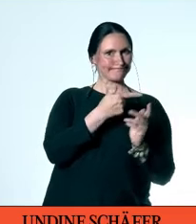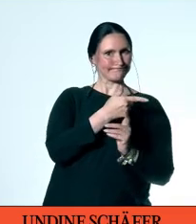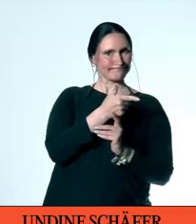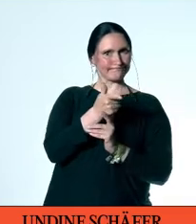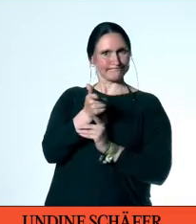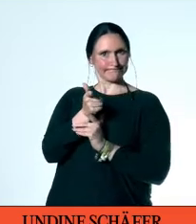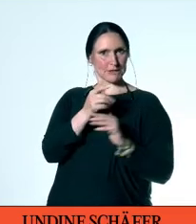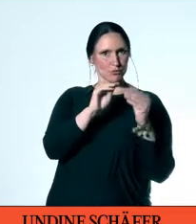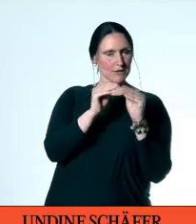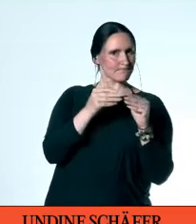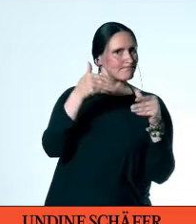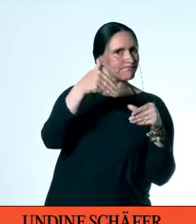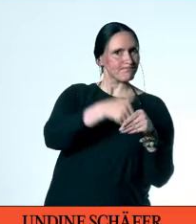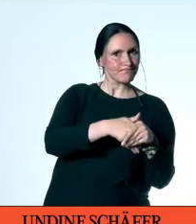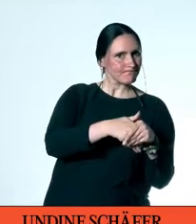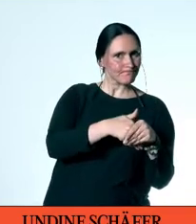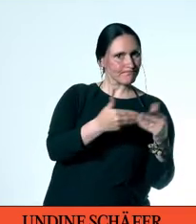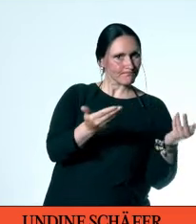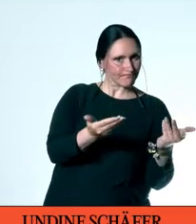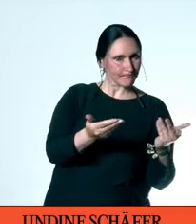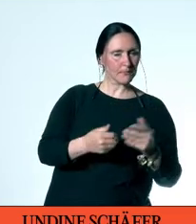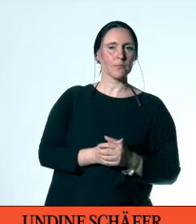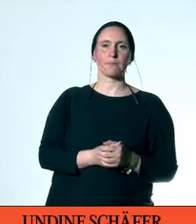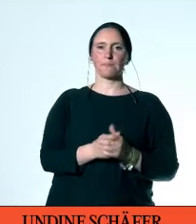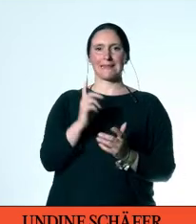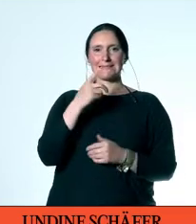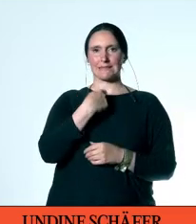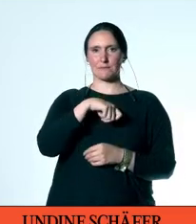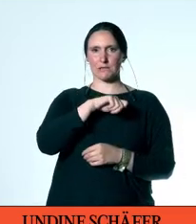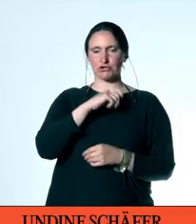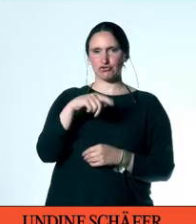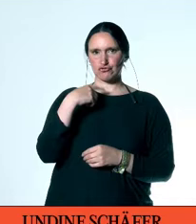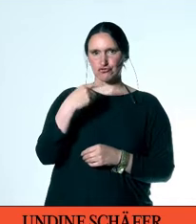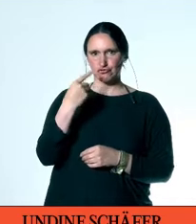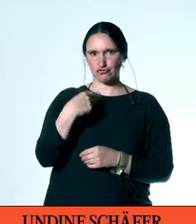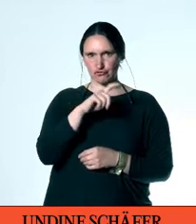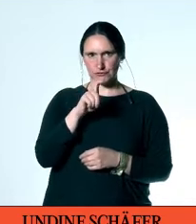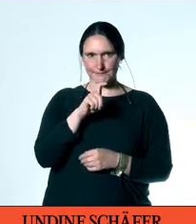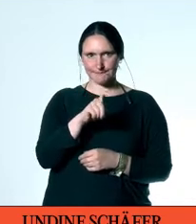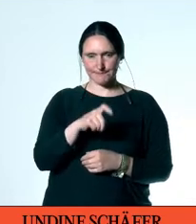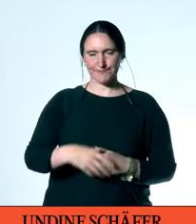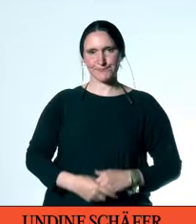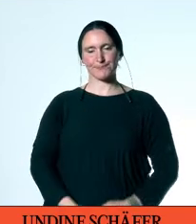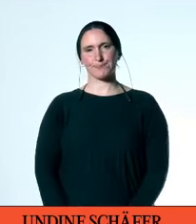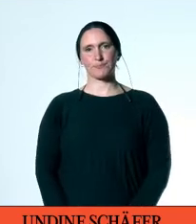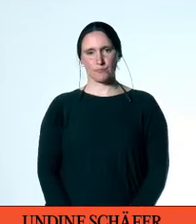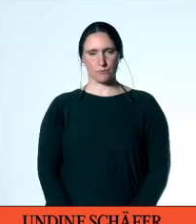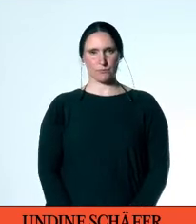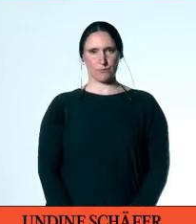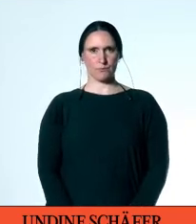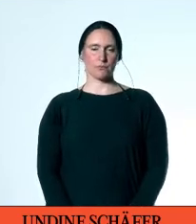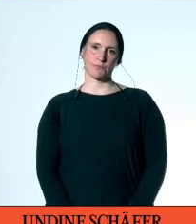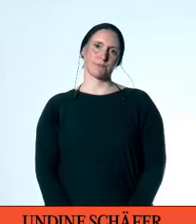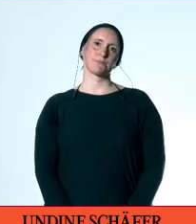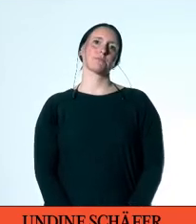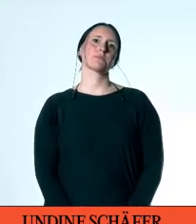Worum geht es? Sabemos que tú eres la creadora de este video. ¿Puedes, por favor, contarnos cuál es la intención